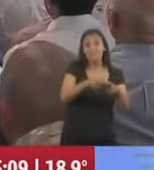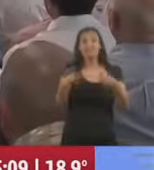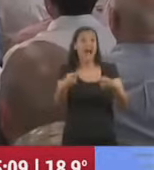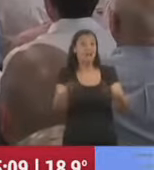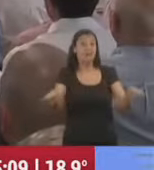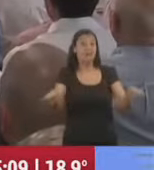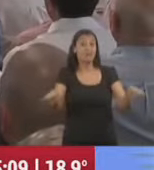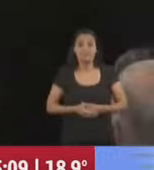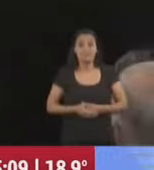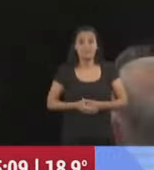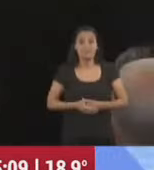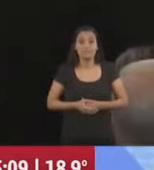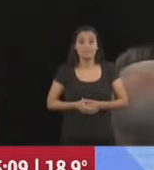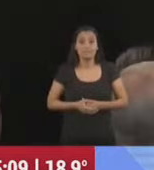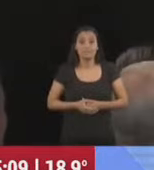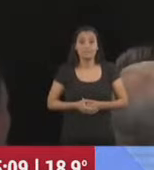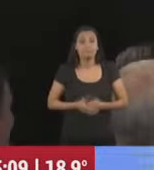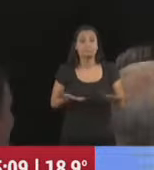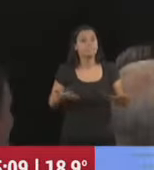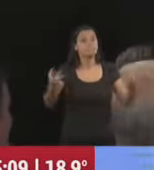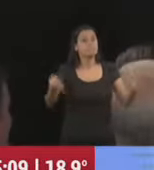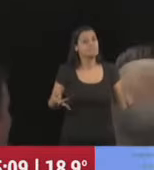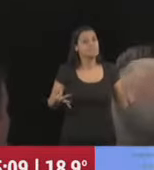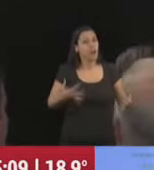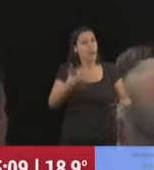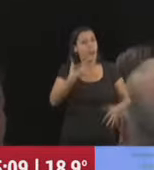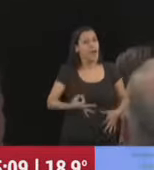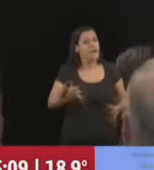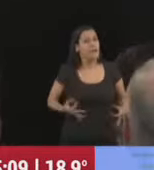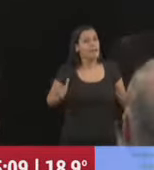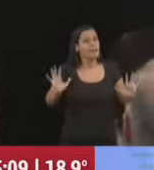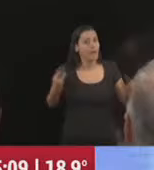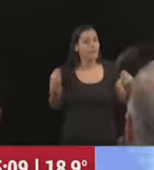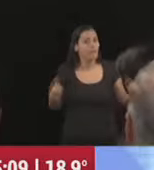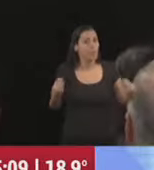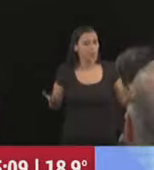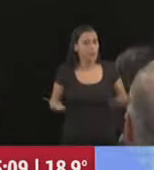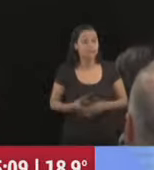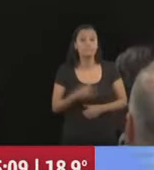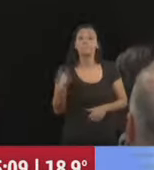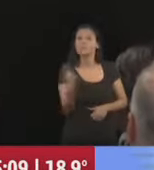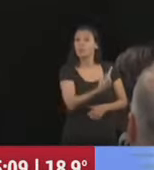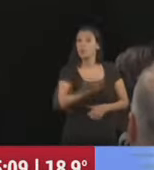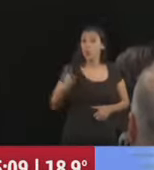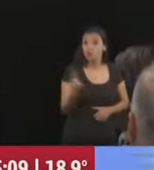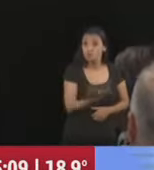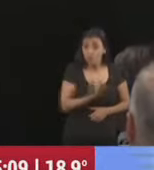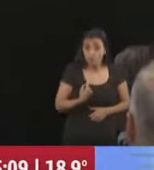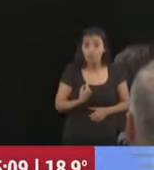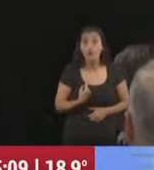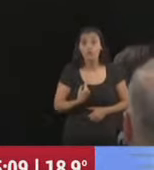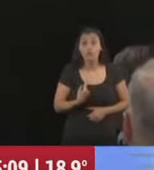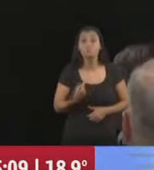de recesión, que todavía falta un poco, y qué afectación tuvo para las arcas del Estado provincial?